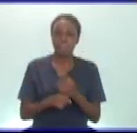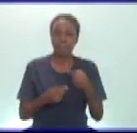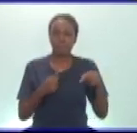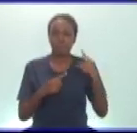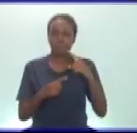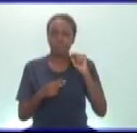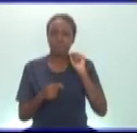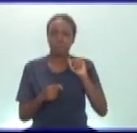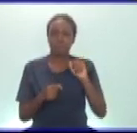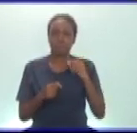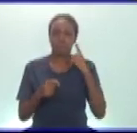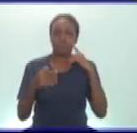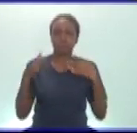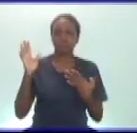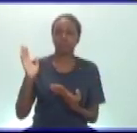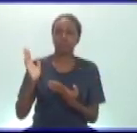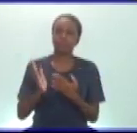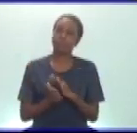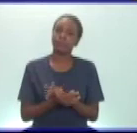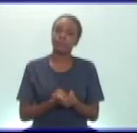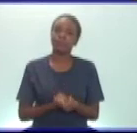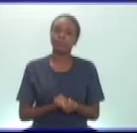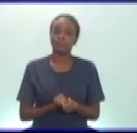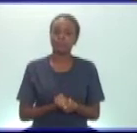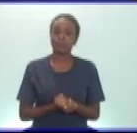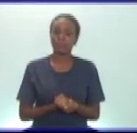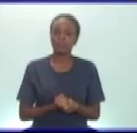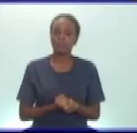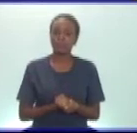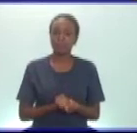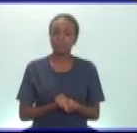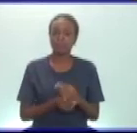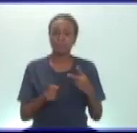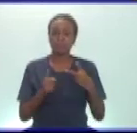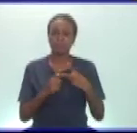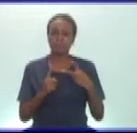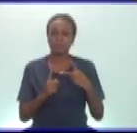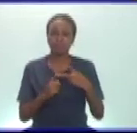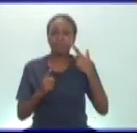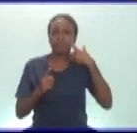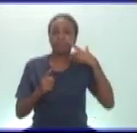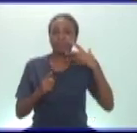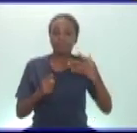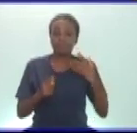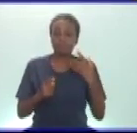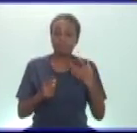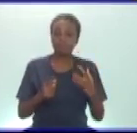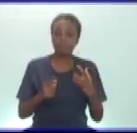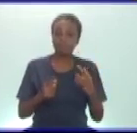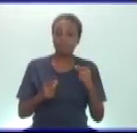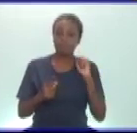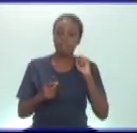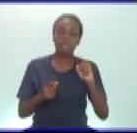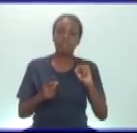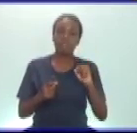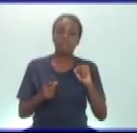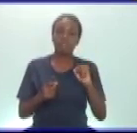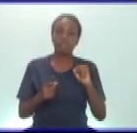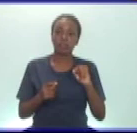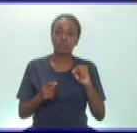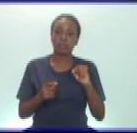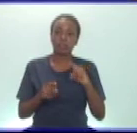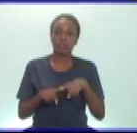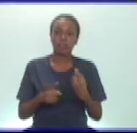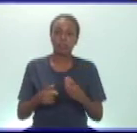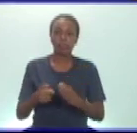leyenda de Troya y el pretexto de la guerra es otro elemento importante. Conquistar esa ruta del Mediterráneo, esa